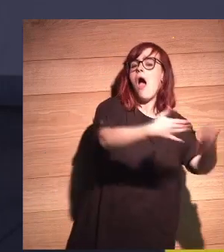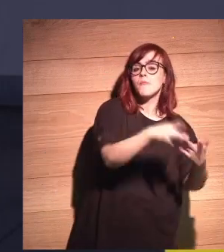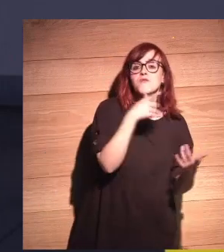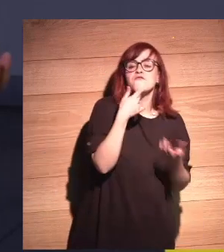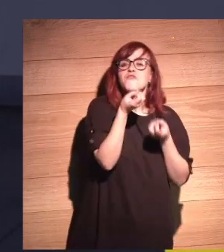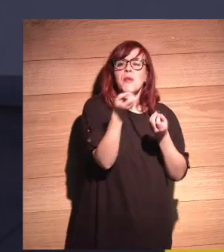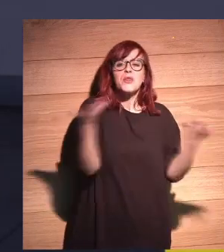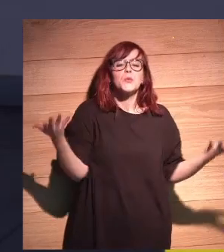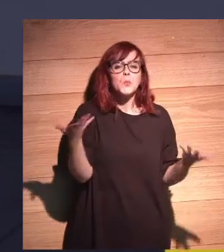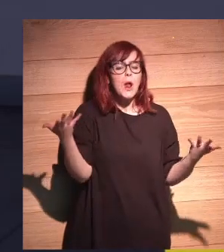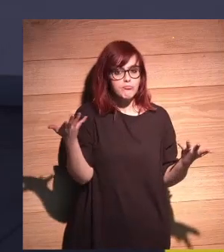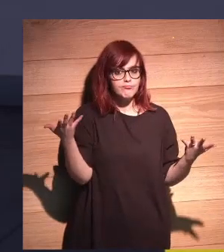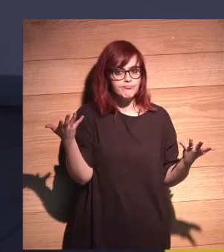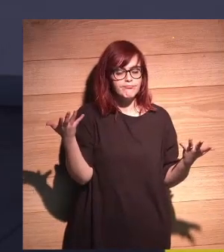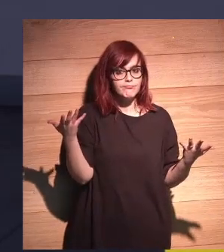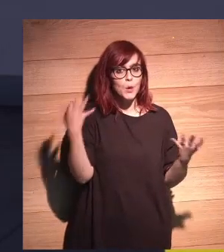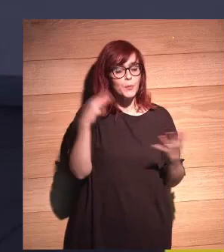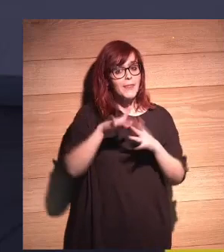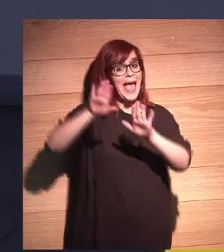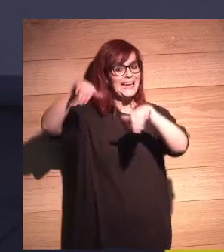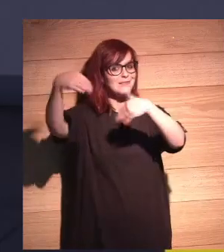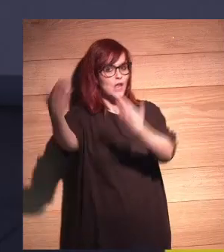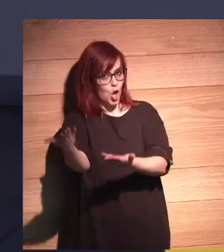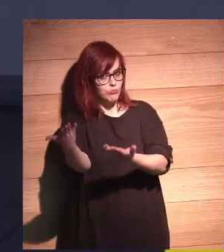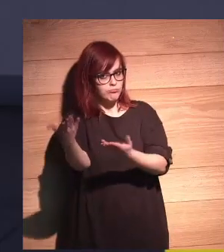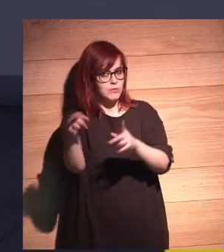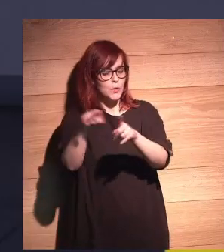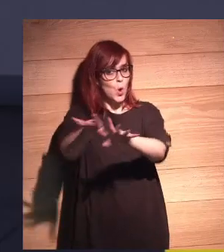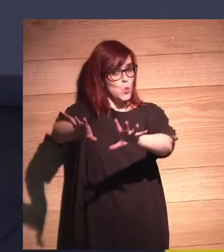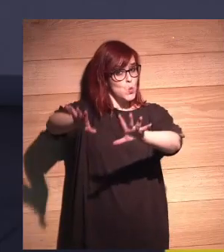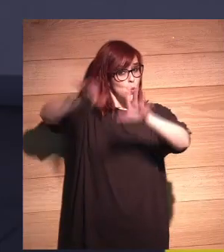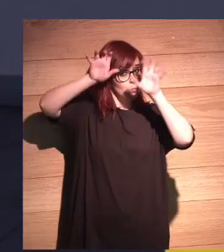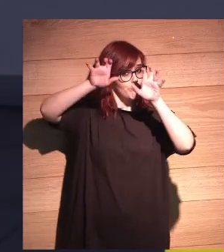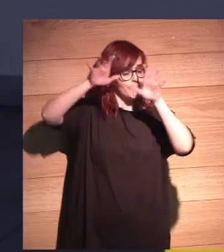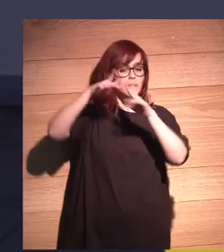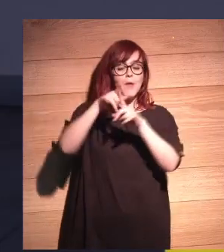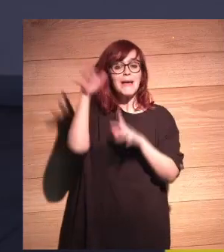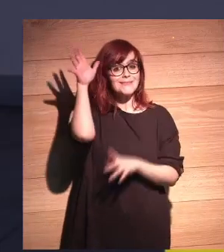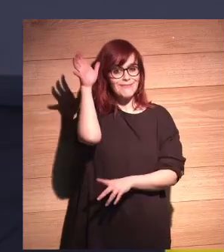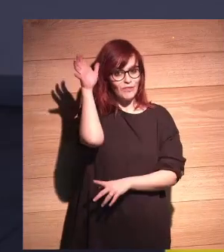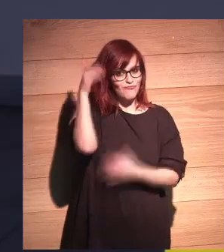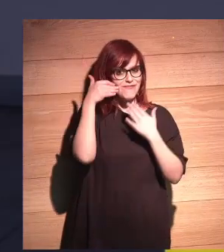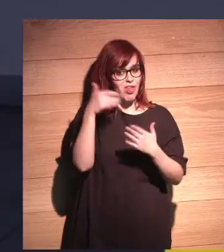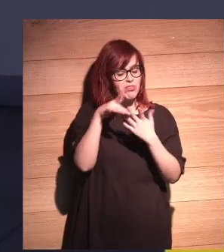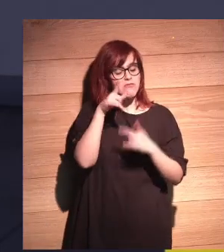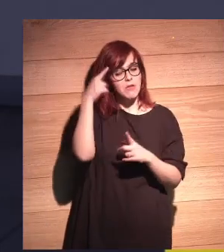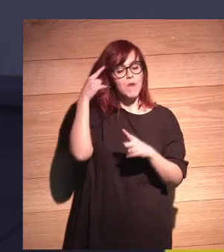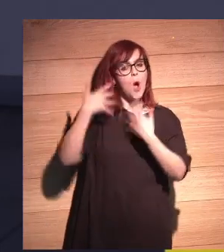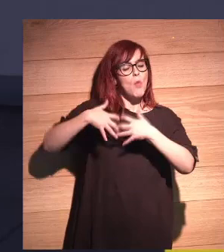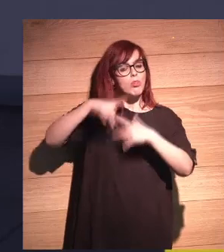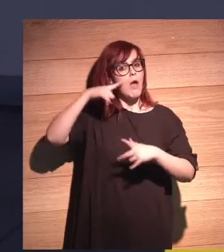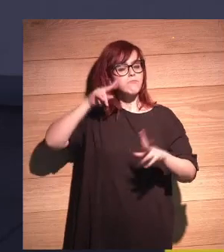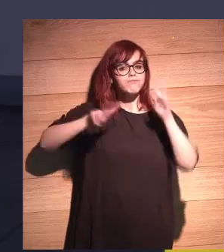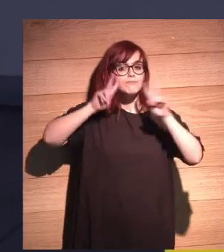pues puede ser información que procede del exterior, como puede ser la que viene por los sentidos, ¿no? El procesamiento